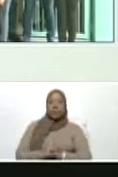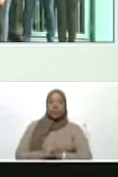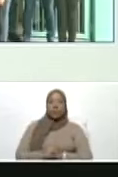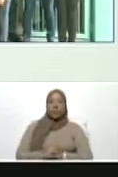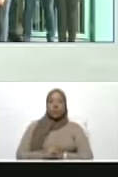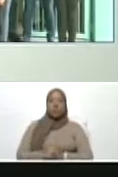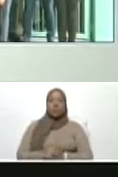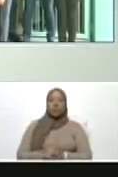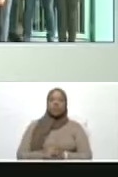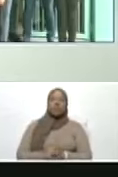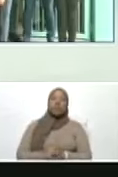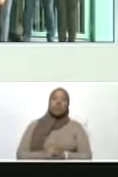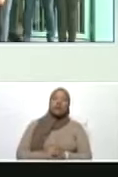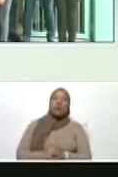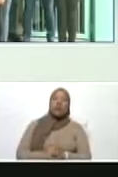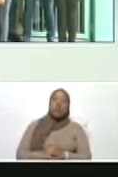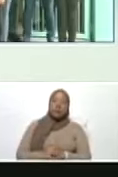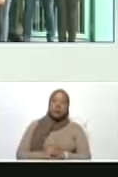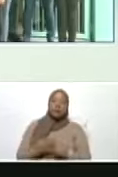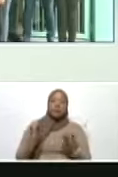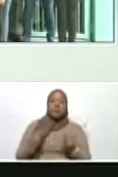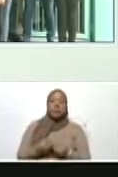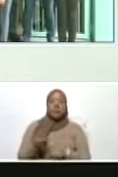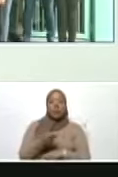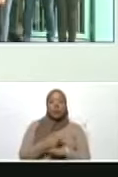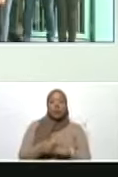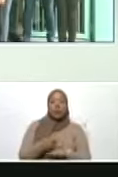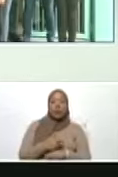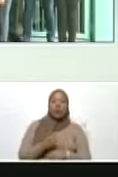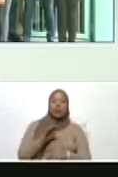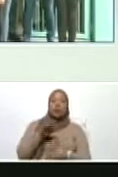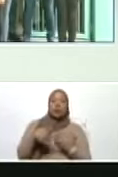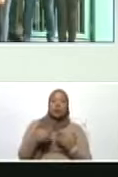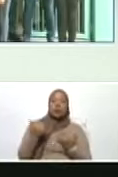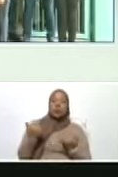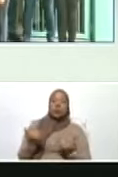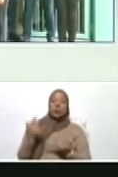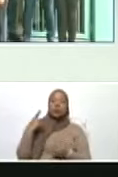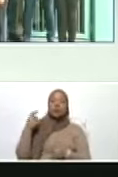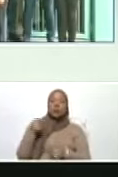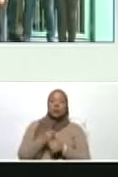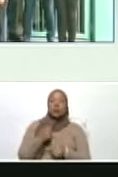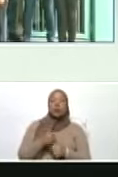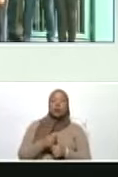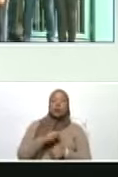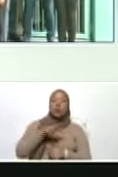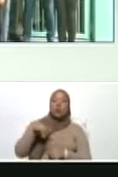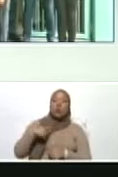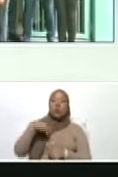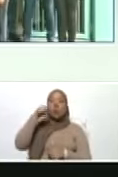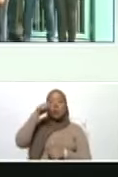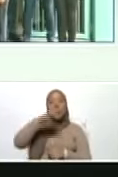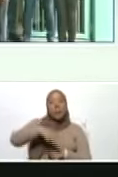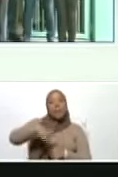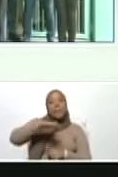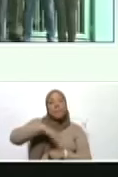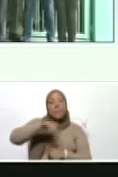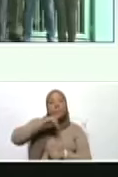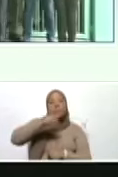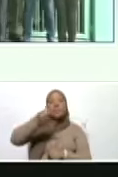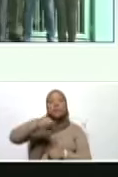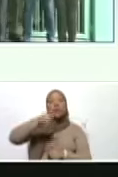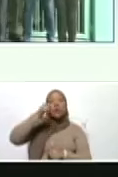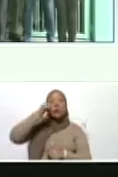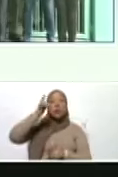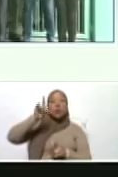Los felicito, compañera gobernadora, compañera ministra, generales del pueblo.